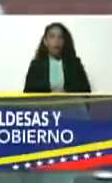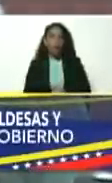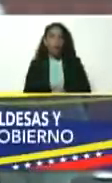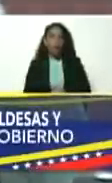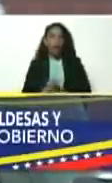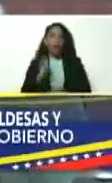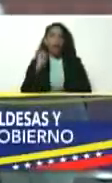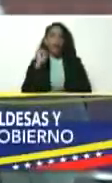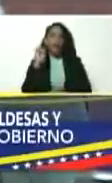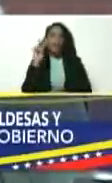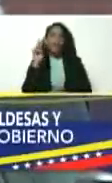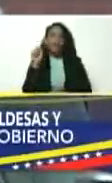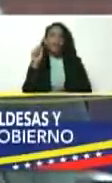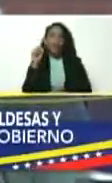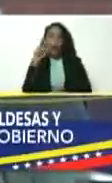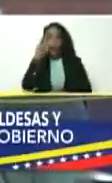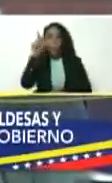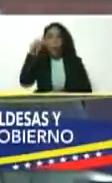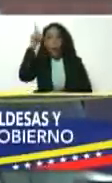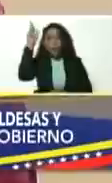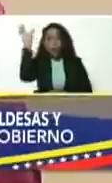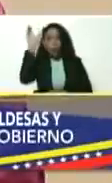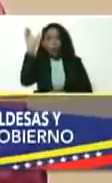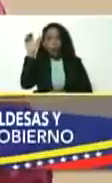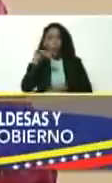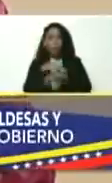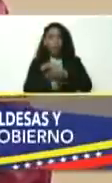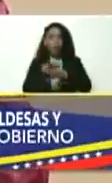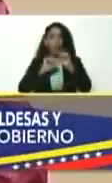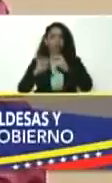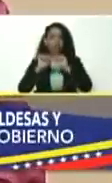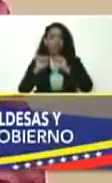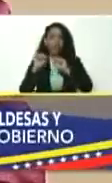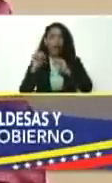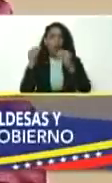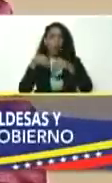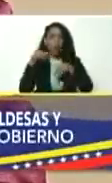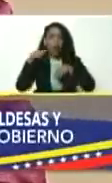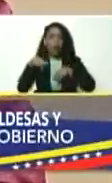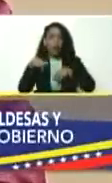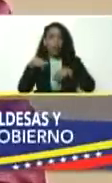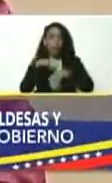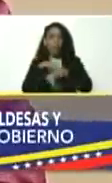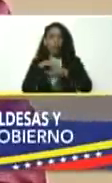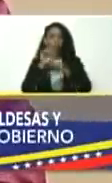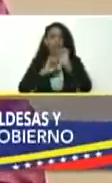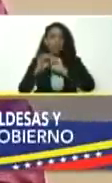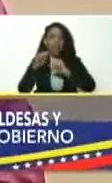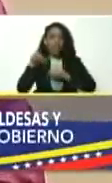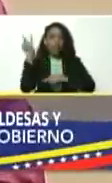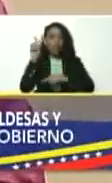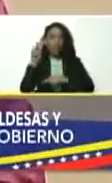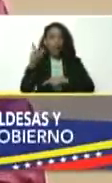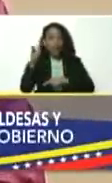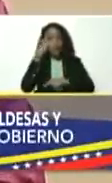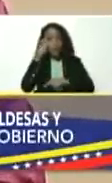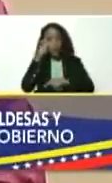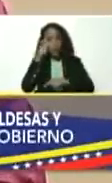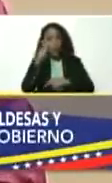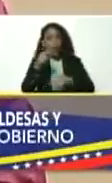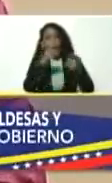velázquez correct y ya se están dando las coordinaciones para la seguridad los planes de seguridad